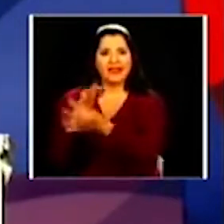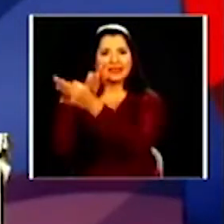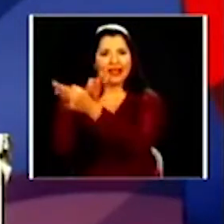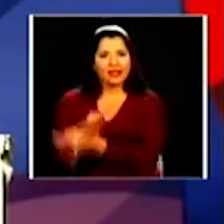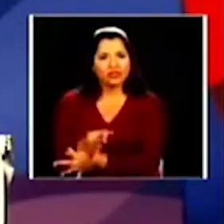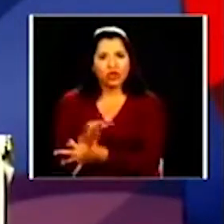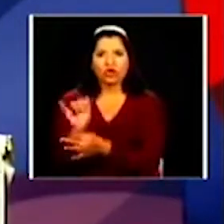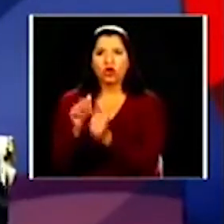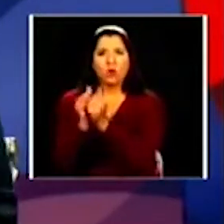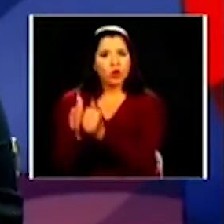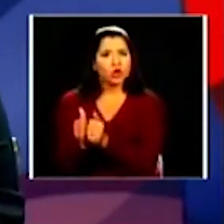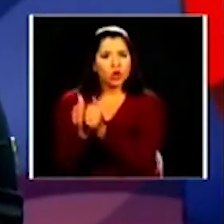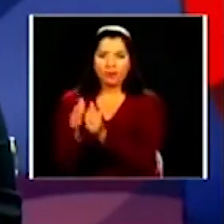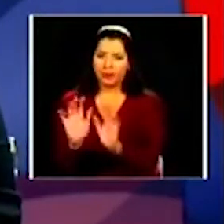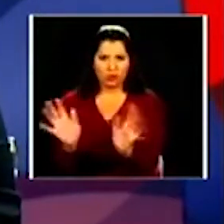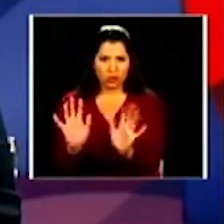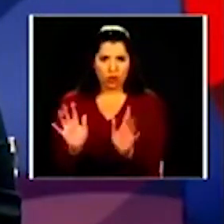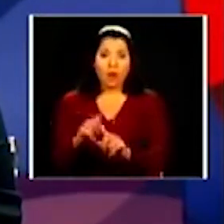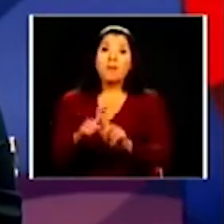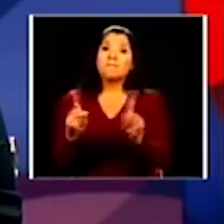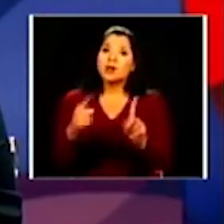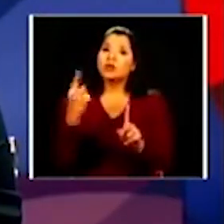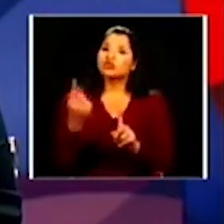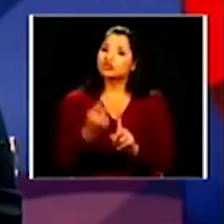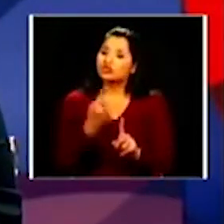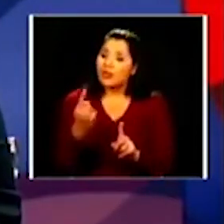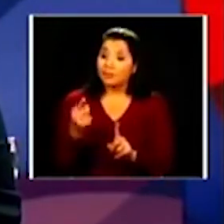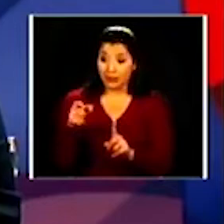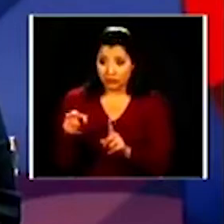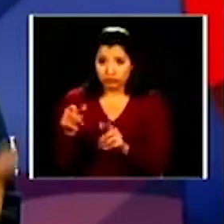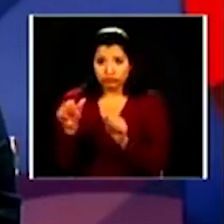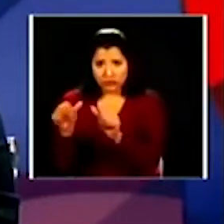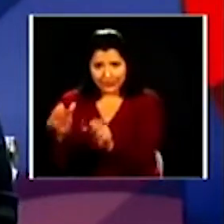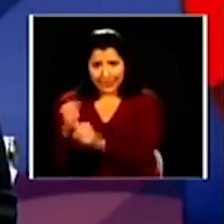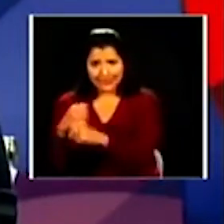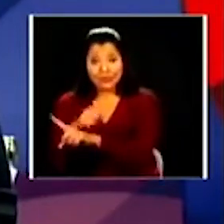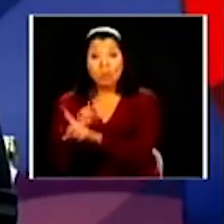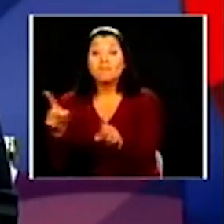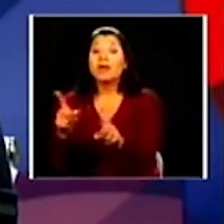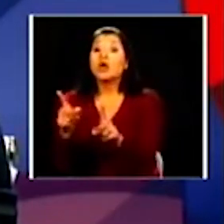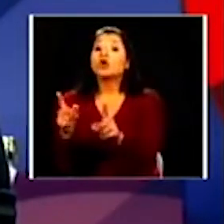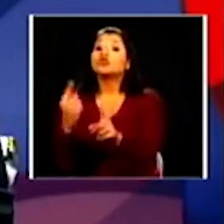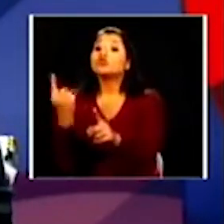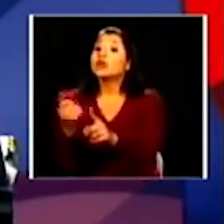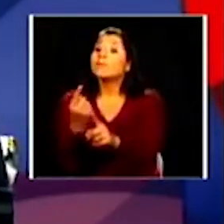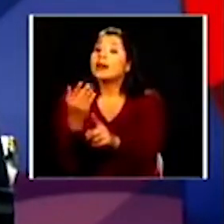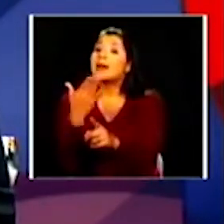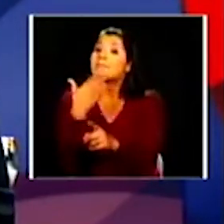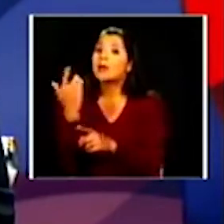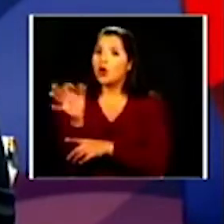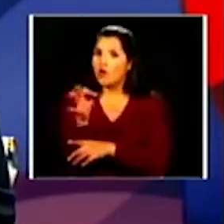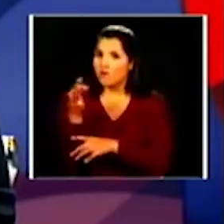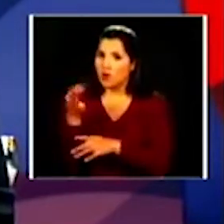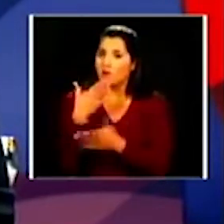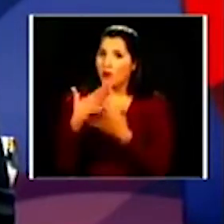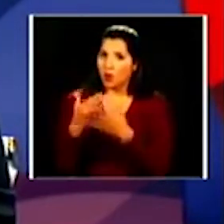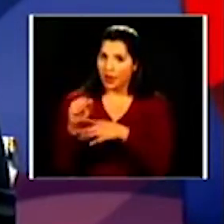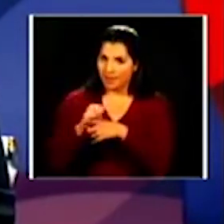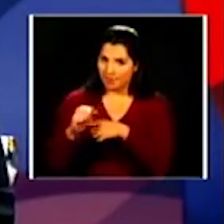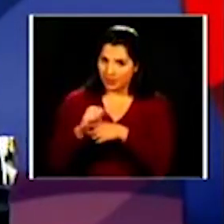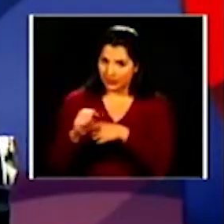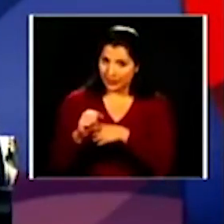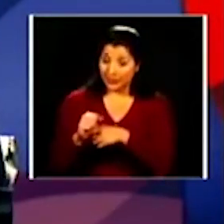se haga acorde con las mejores prácticas. Tenemos que conciliar esta ley con estas prácticas, pero es algo muy posible con